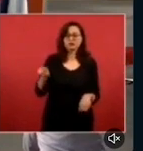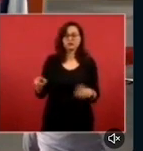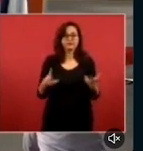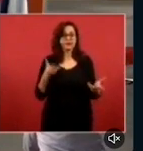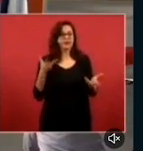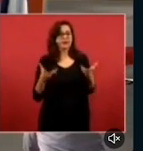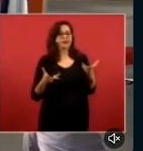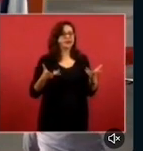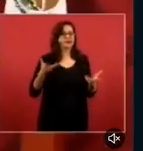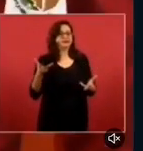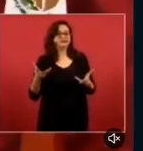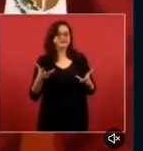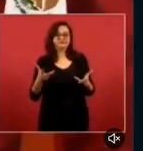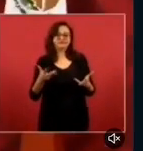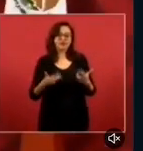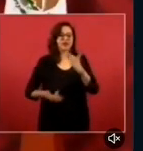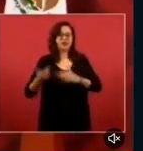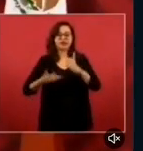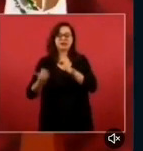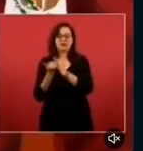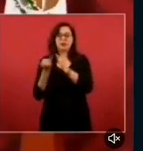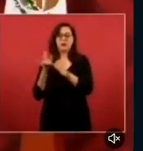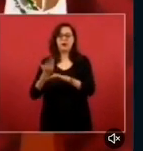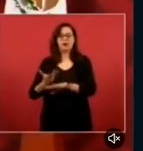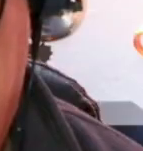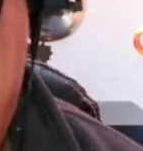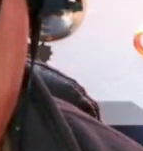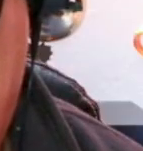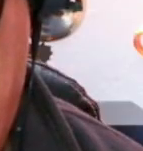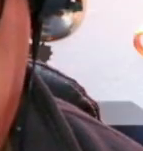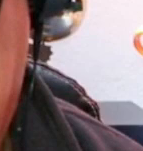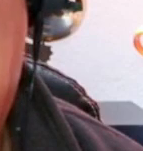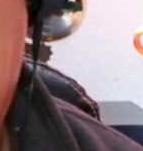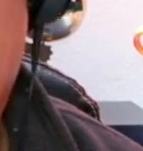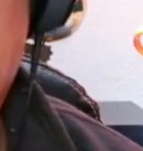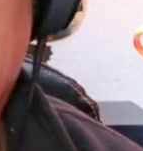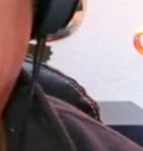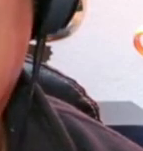que tenían, que se llamaba 7 AM. Bueno, por eso te